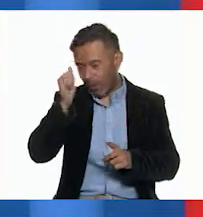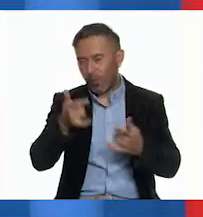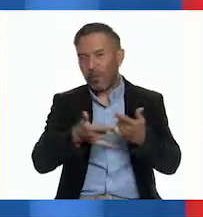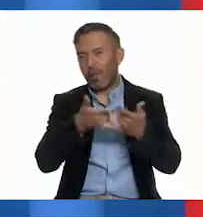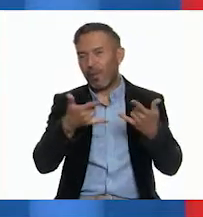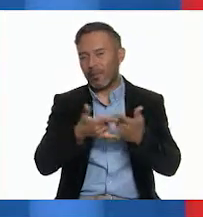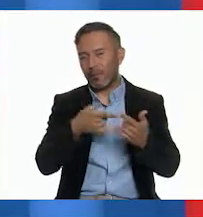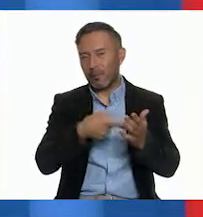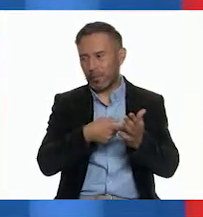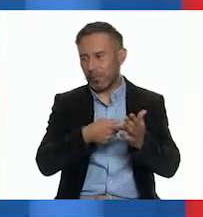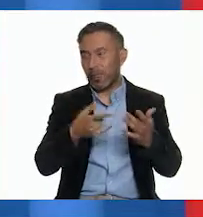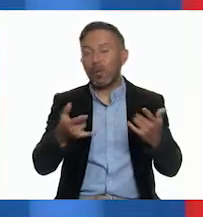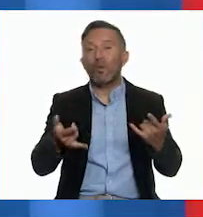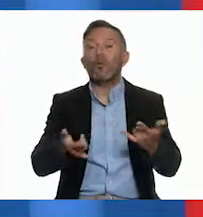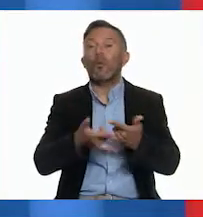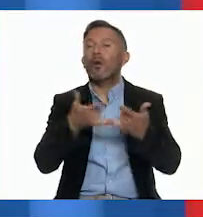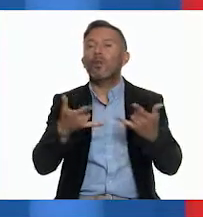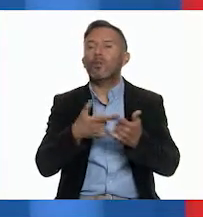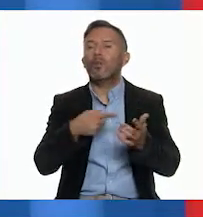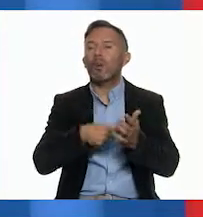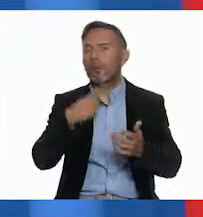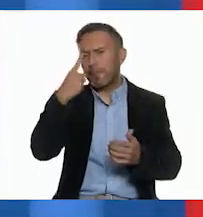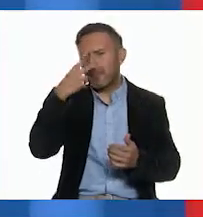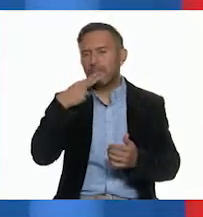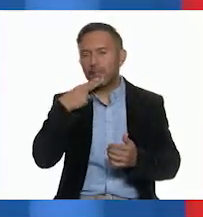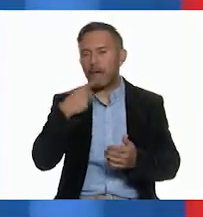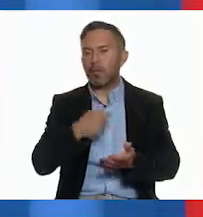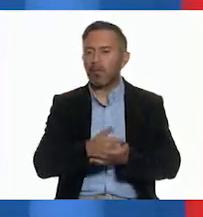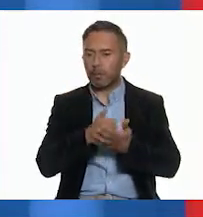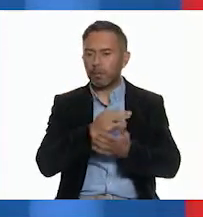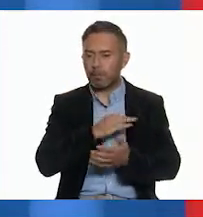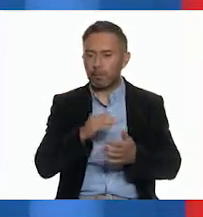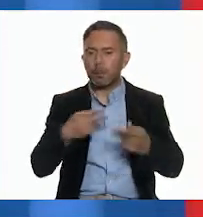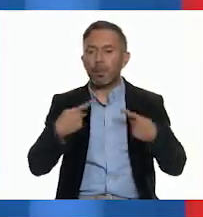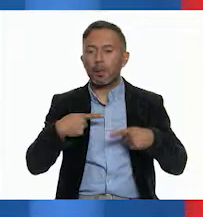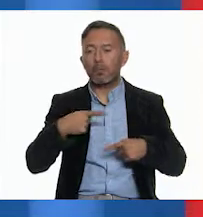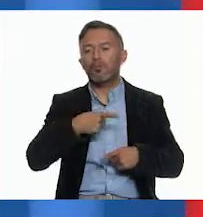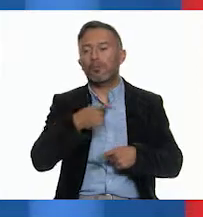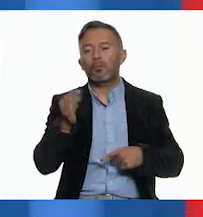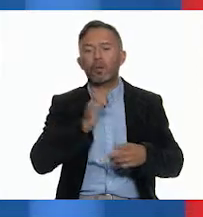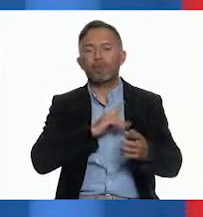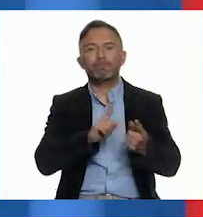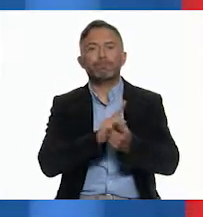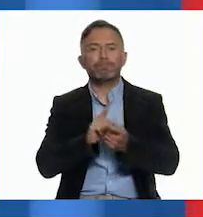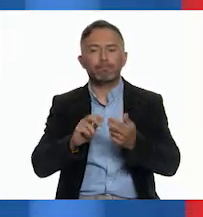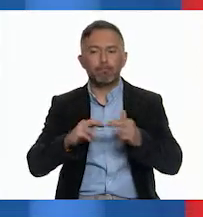un cuento que nos ayuda a pensar en cómo nos relacionamos con las demás personas